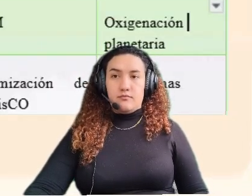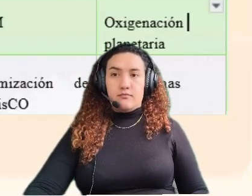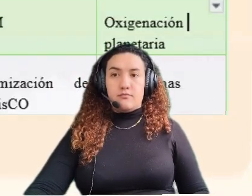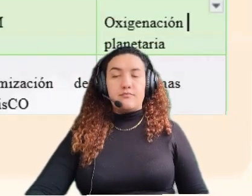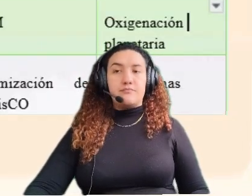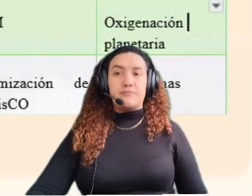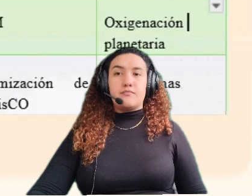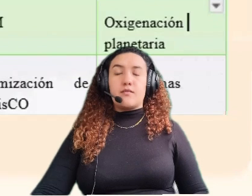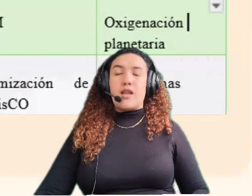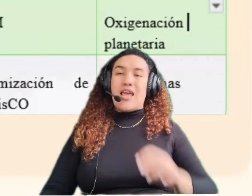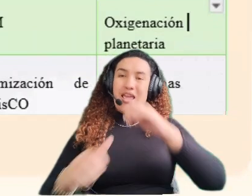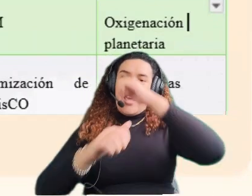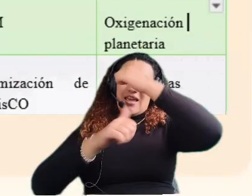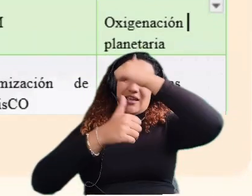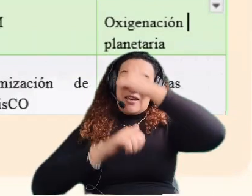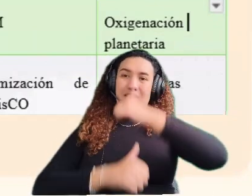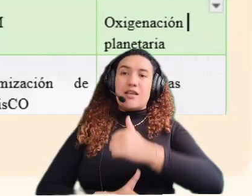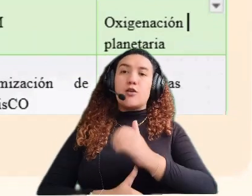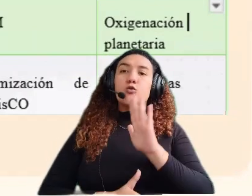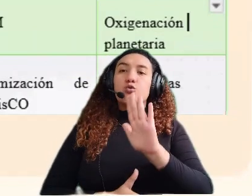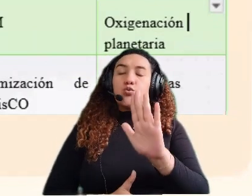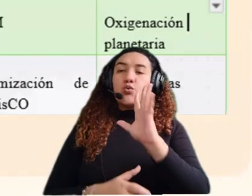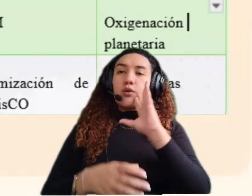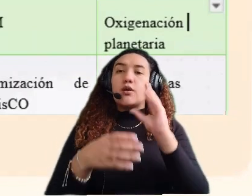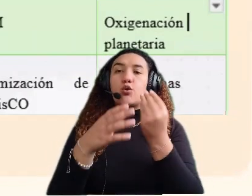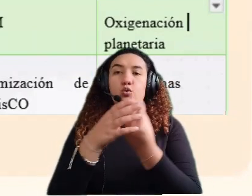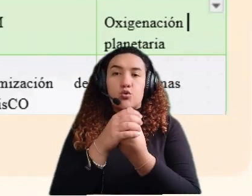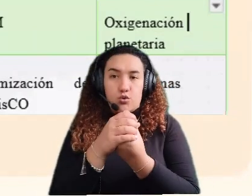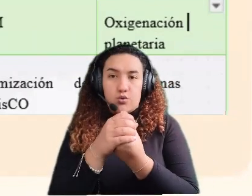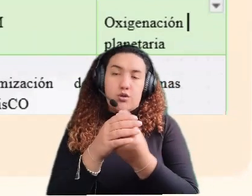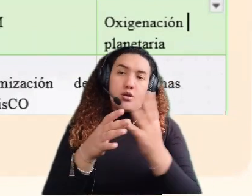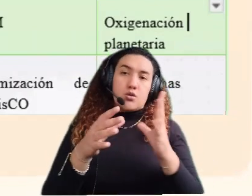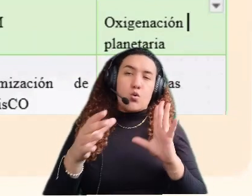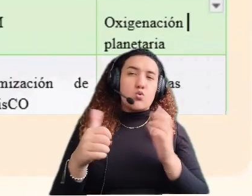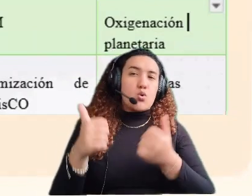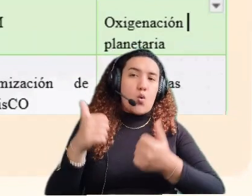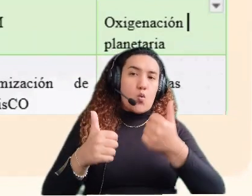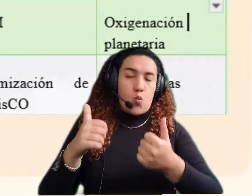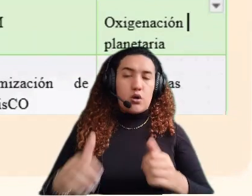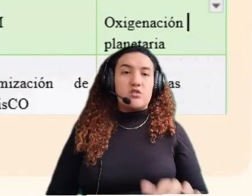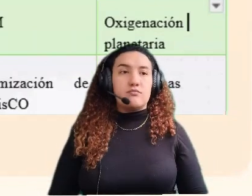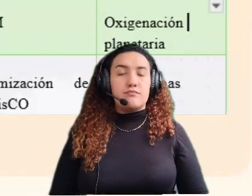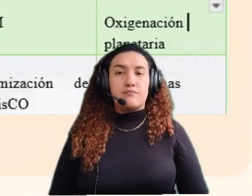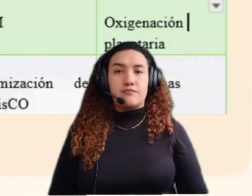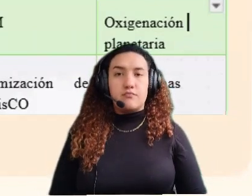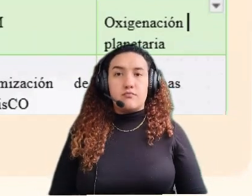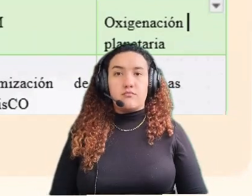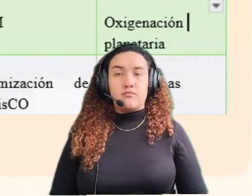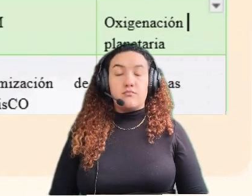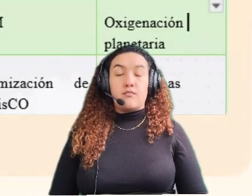Entonces, tenemos como criterios de inclusión y exclusión Se